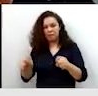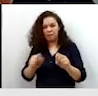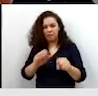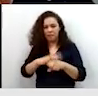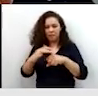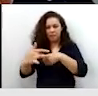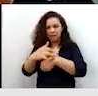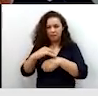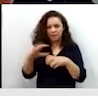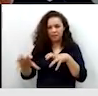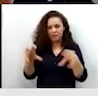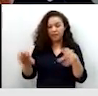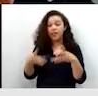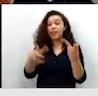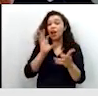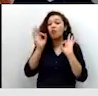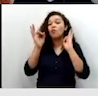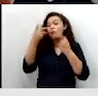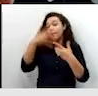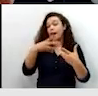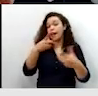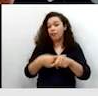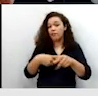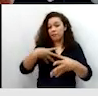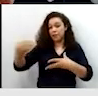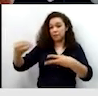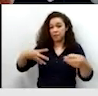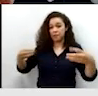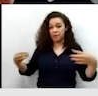factor para la transmisión de enfermedades.